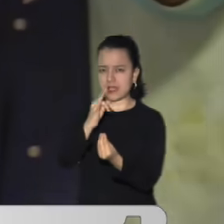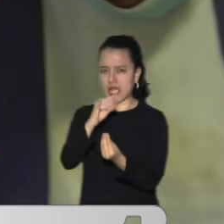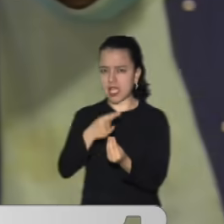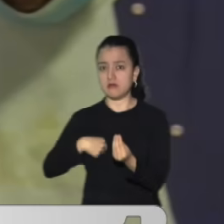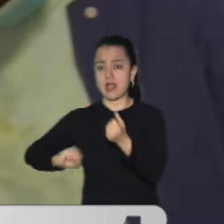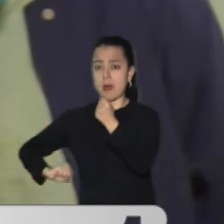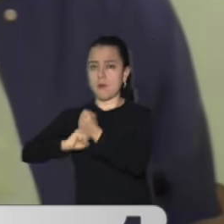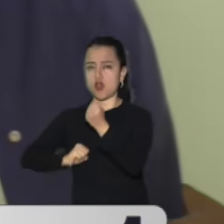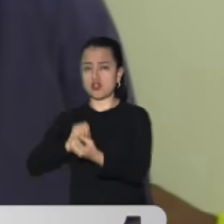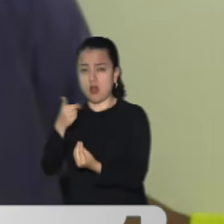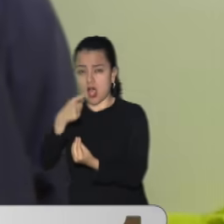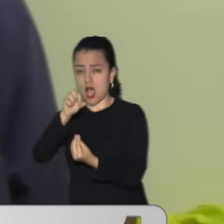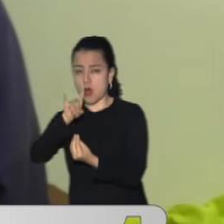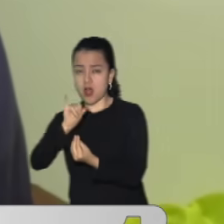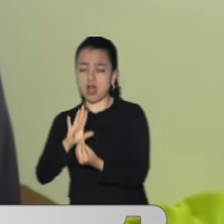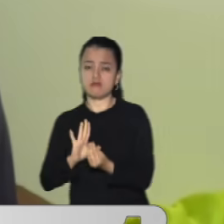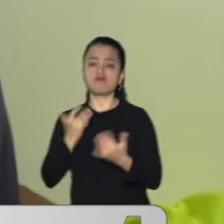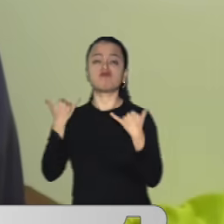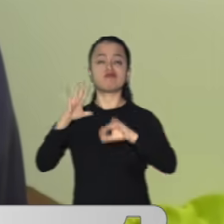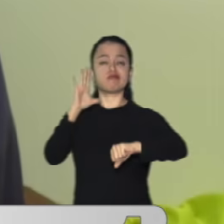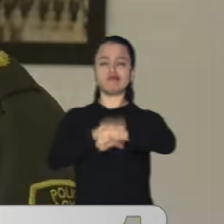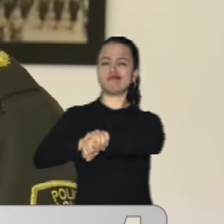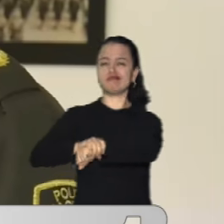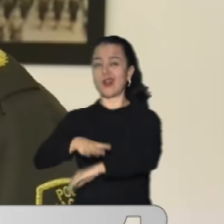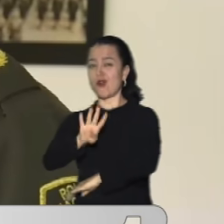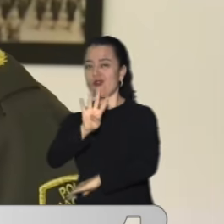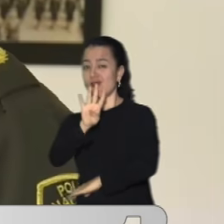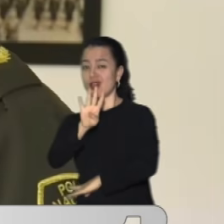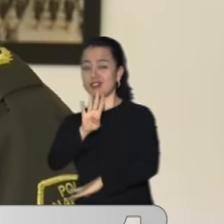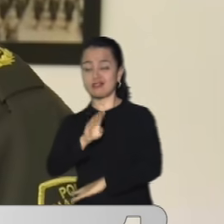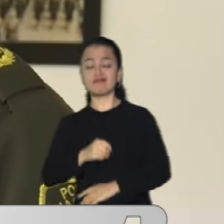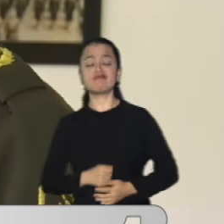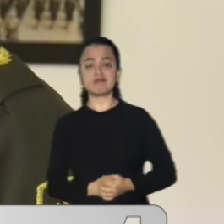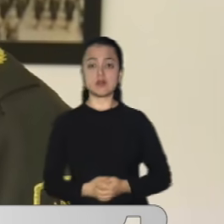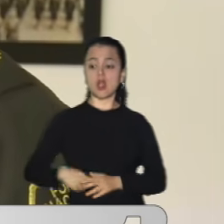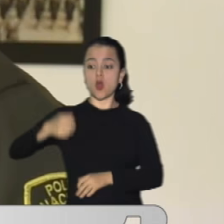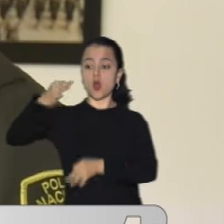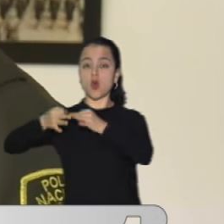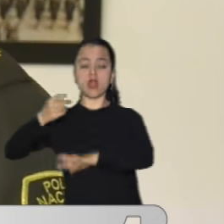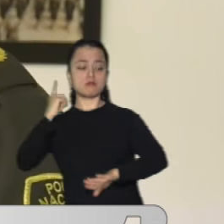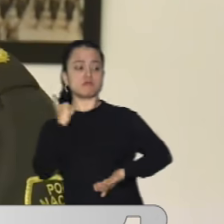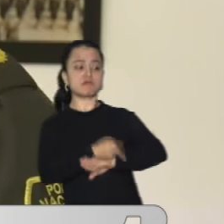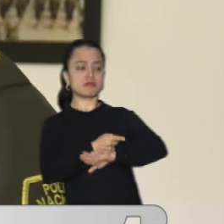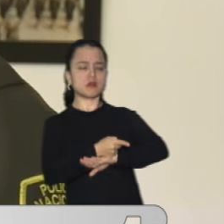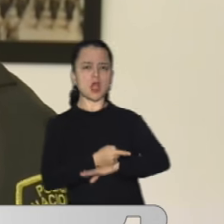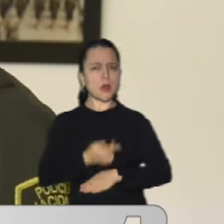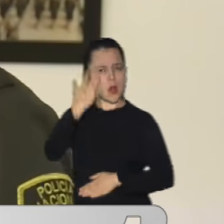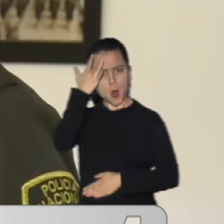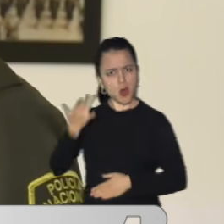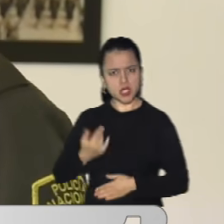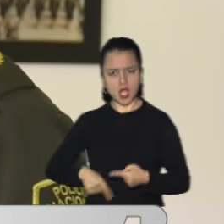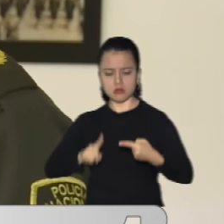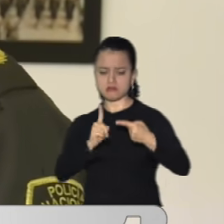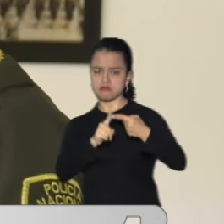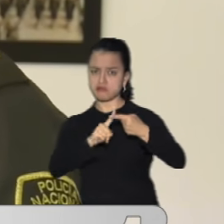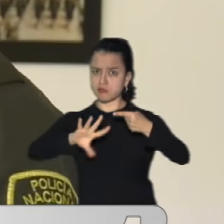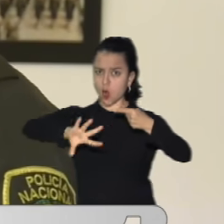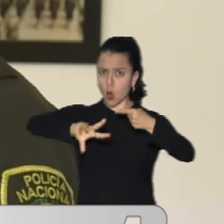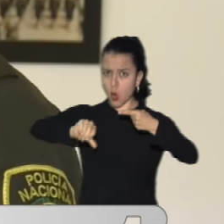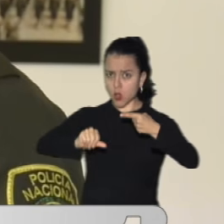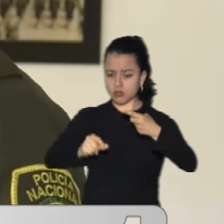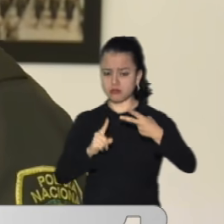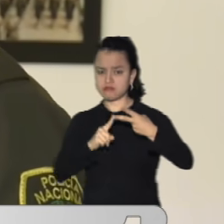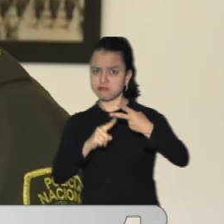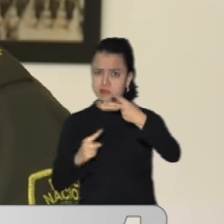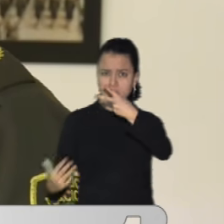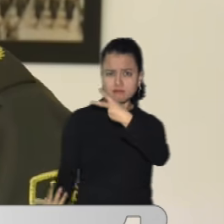GAULA, se logra la captura de cuatro personas, captura por orden judicial por los delitos de hurto agravado y calificado e